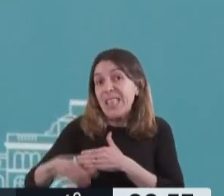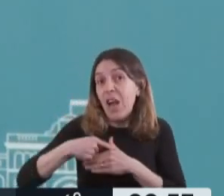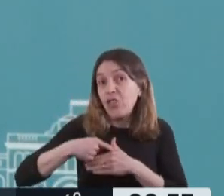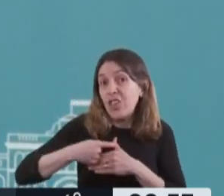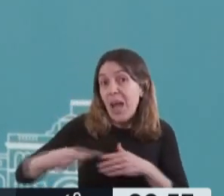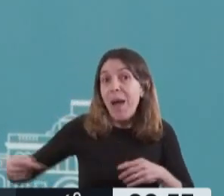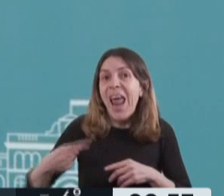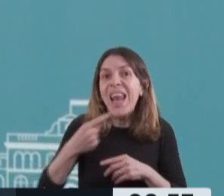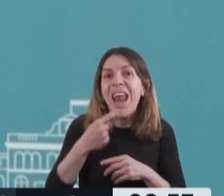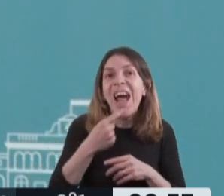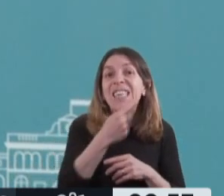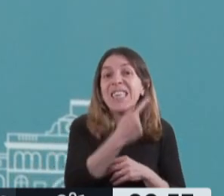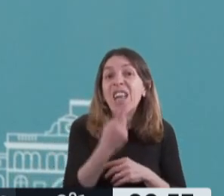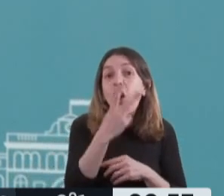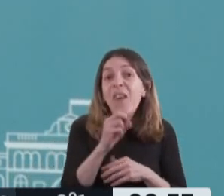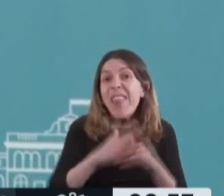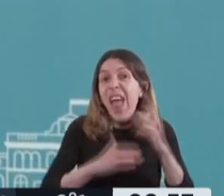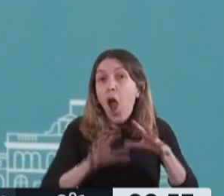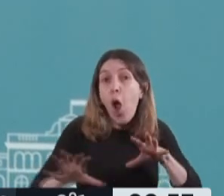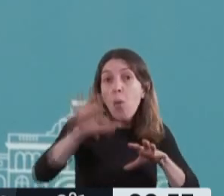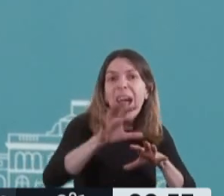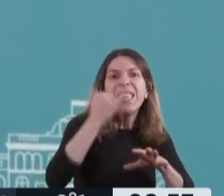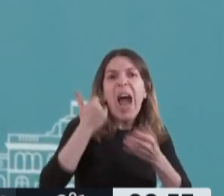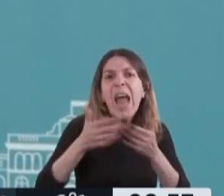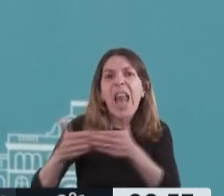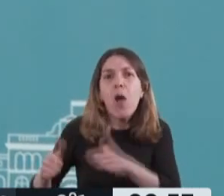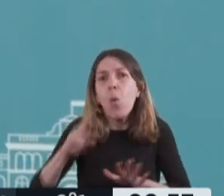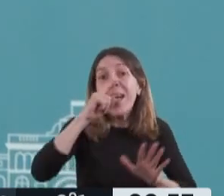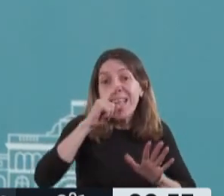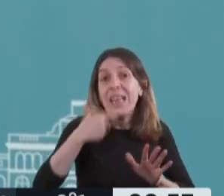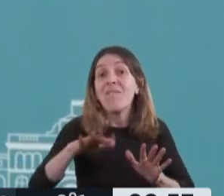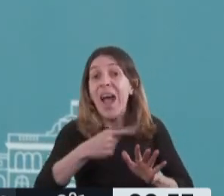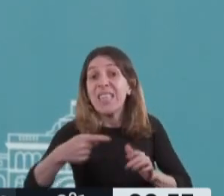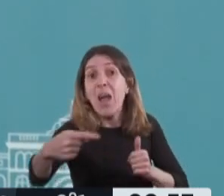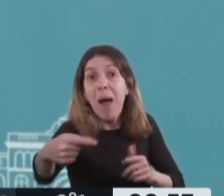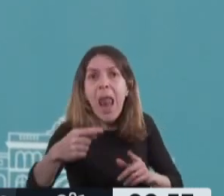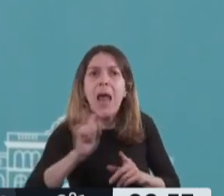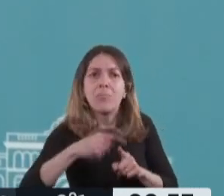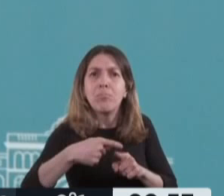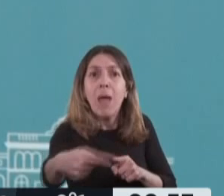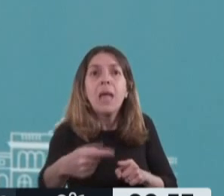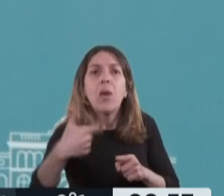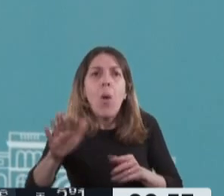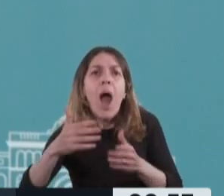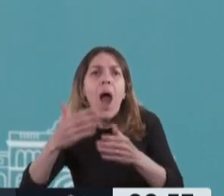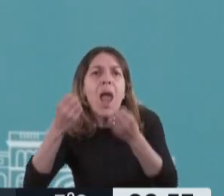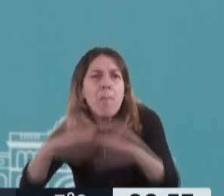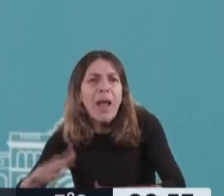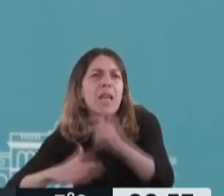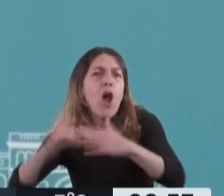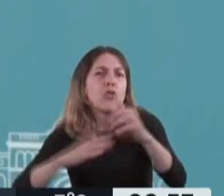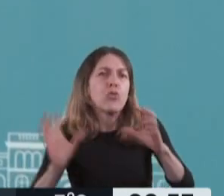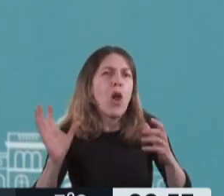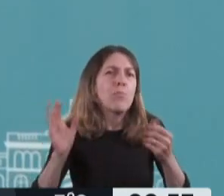120 obras estratégicas y a lo largo de las próximas semanas y de los próximos meses por supuesto va a seguir